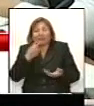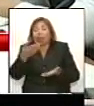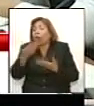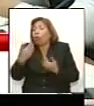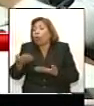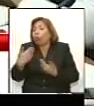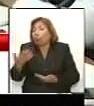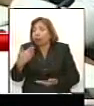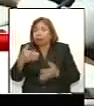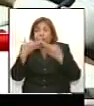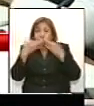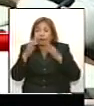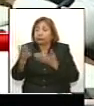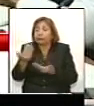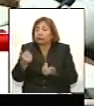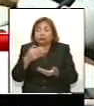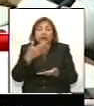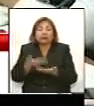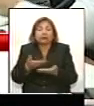identidades